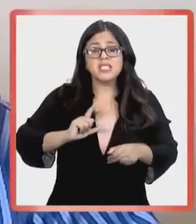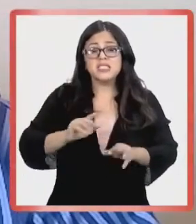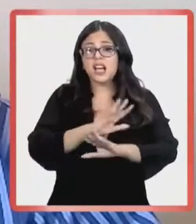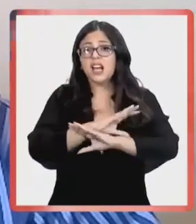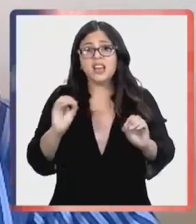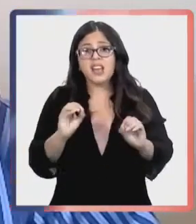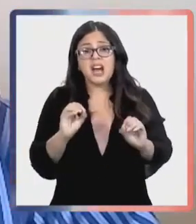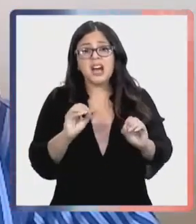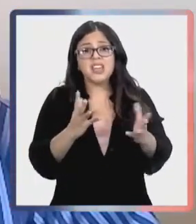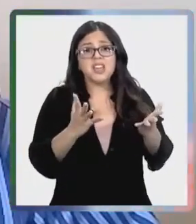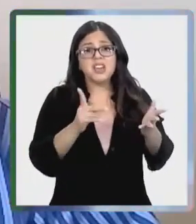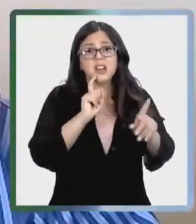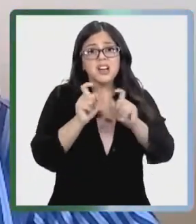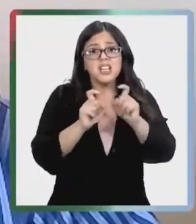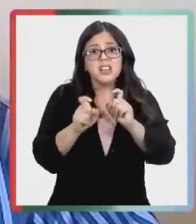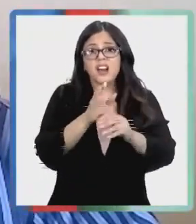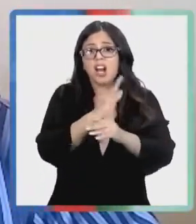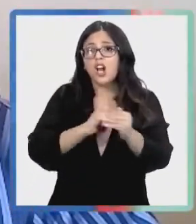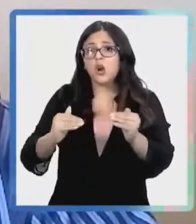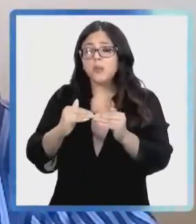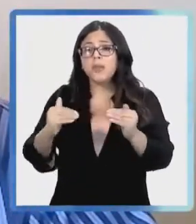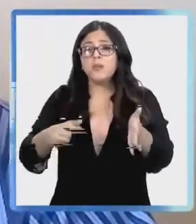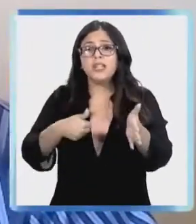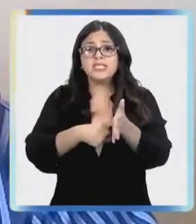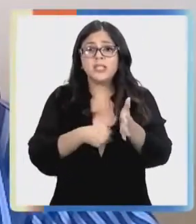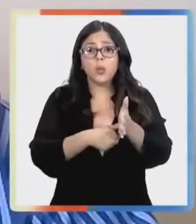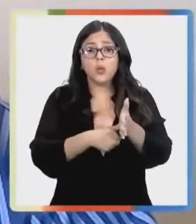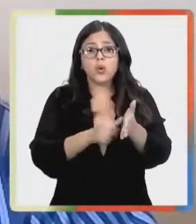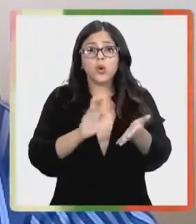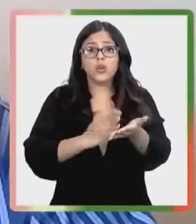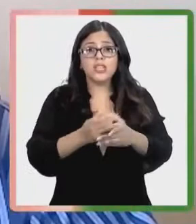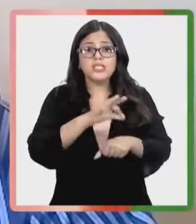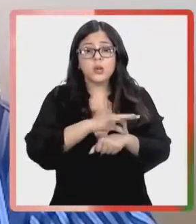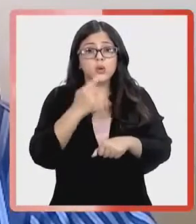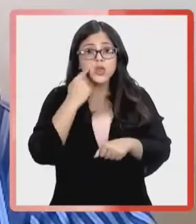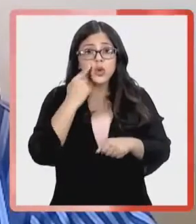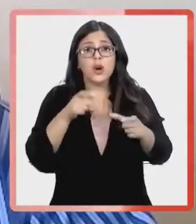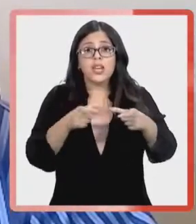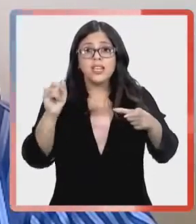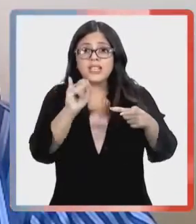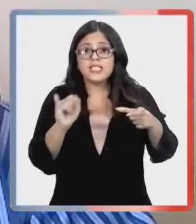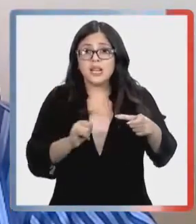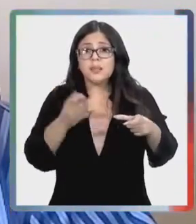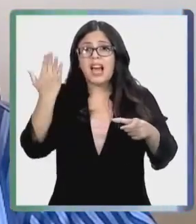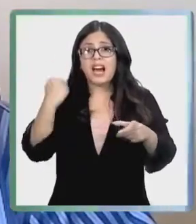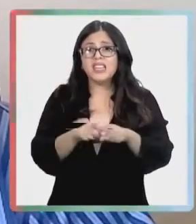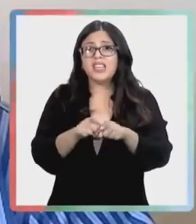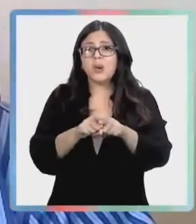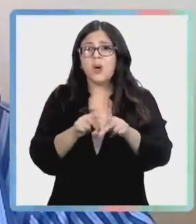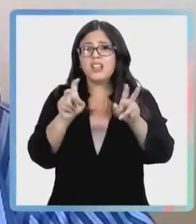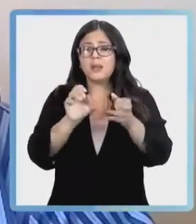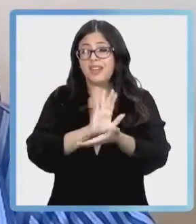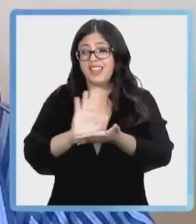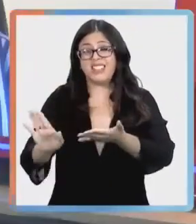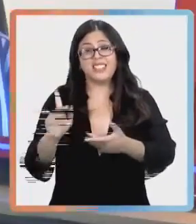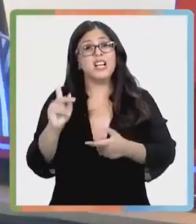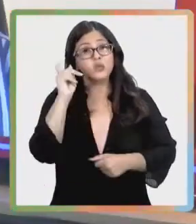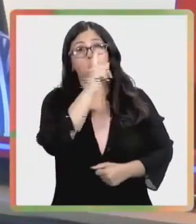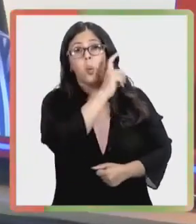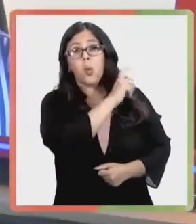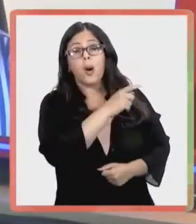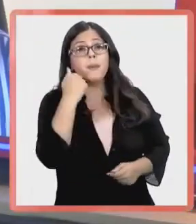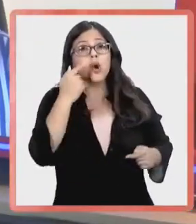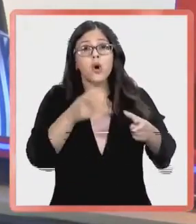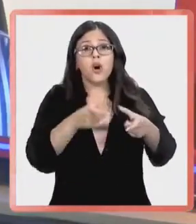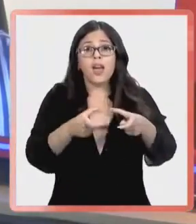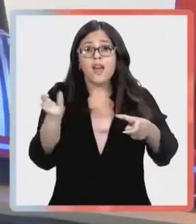desestimaban, y lo mismo ocurría en los seguros de salud, sobre todo en el privado, sobre todo en ISAPRE, ahí era muy descarado el nivel de rechazo.